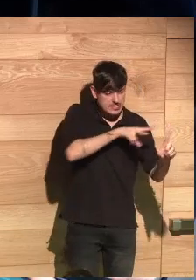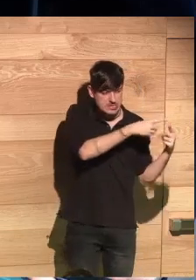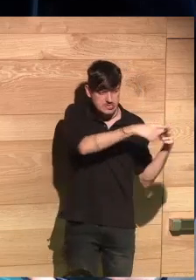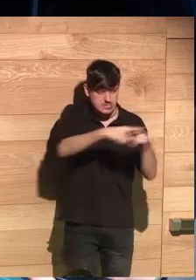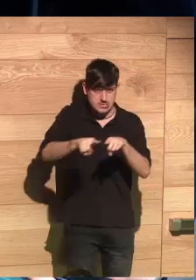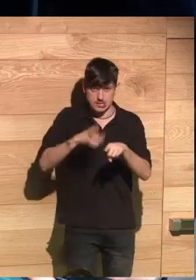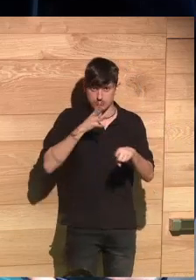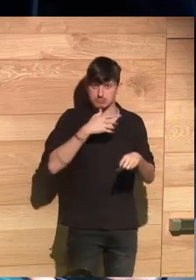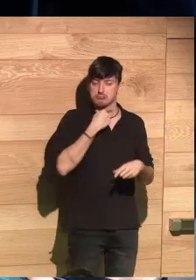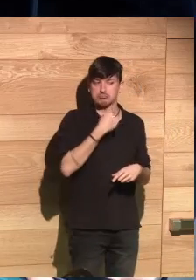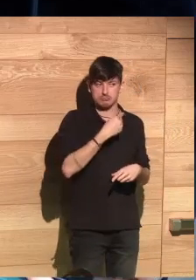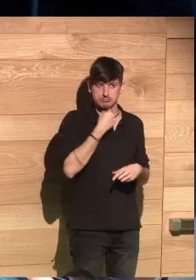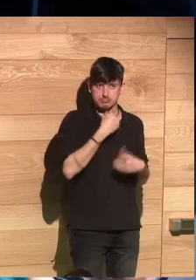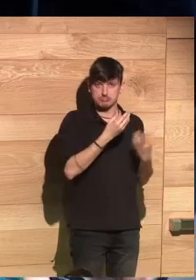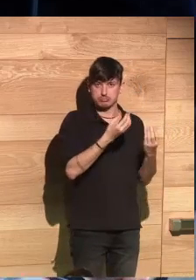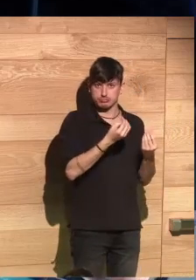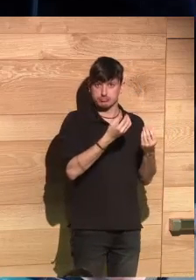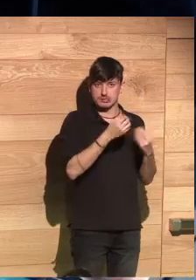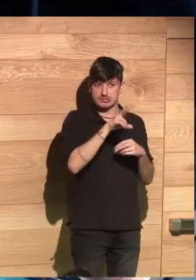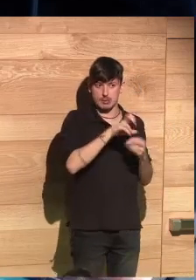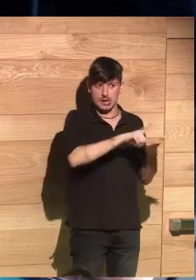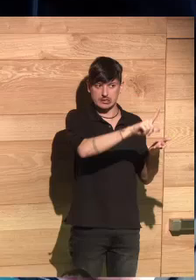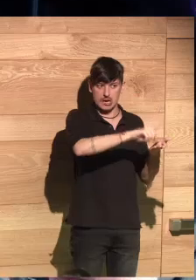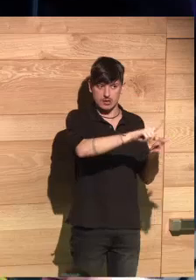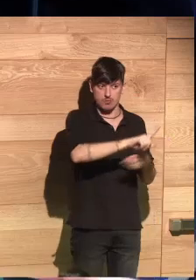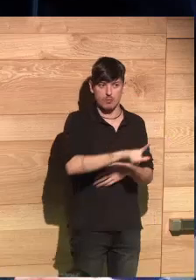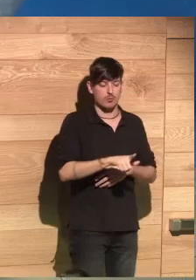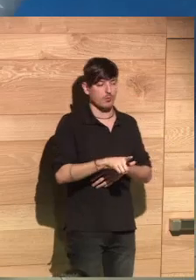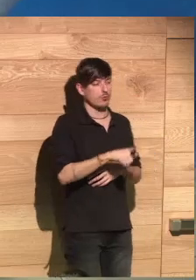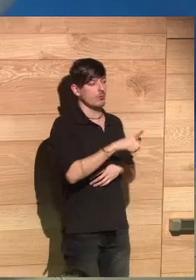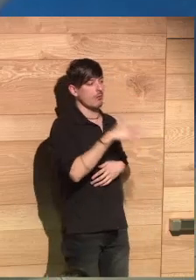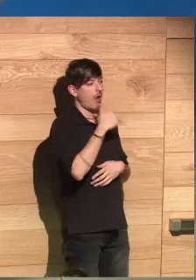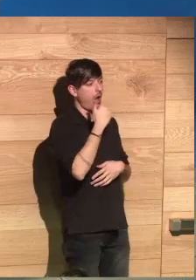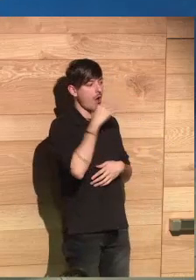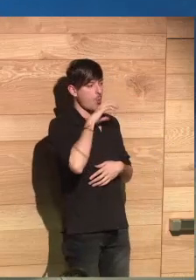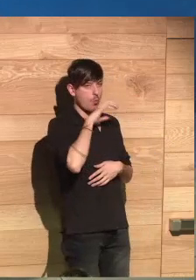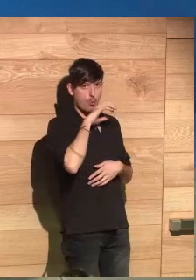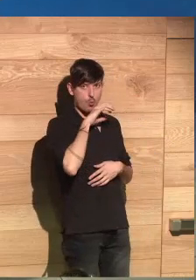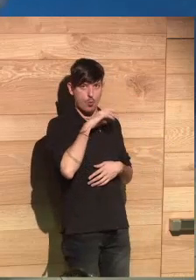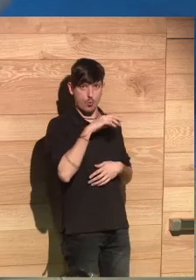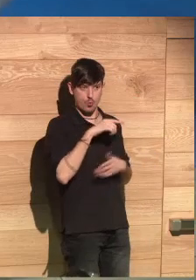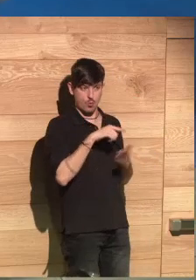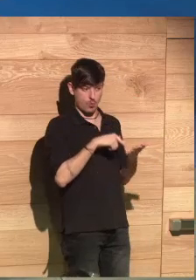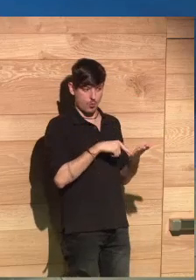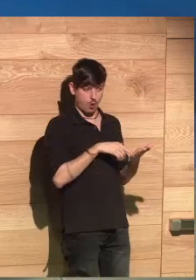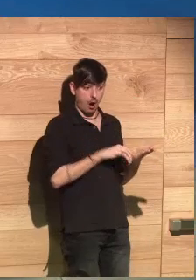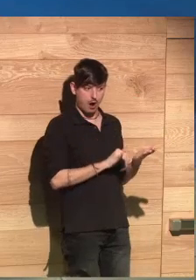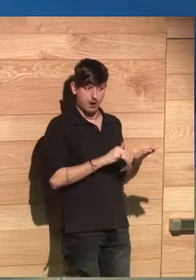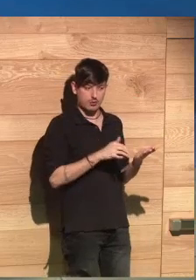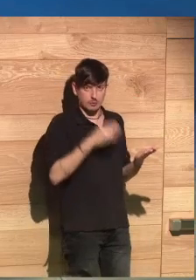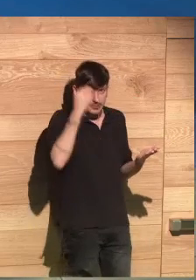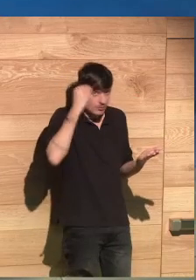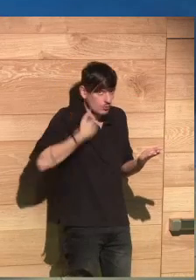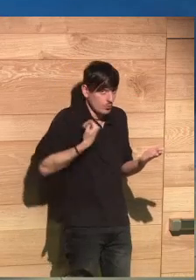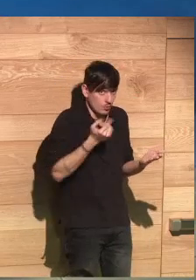gusta tanto lo literario, ¿no? Hay algo curioso en tu libro que que me sorprendería que fuera casual, que es que